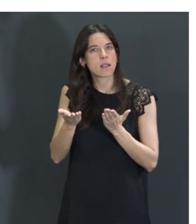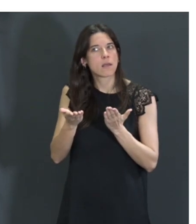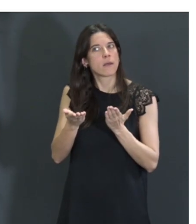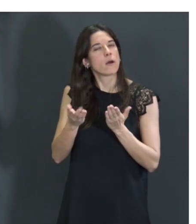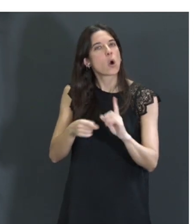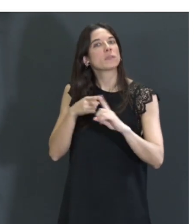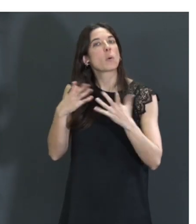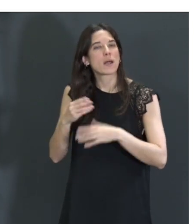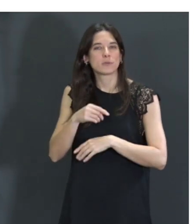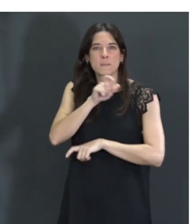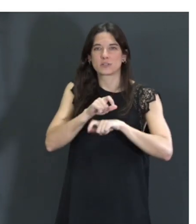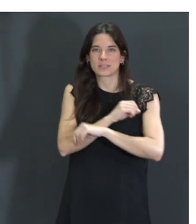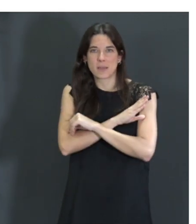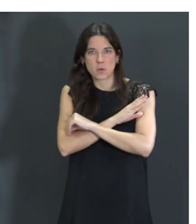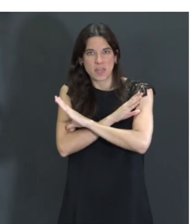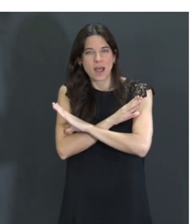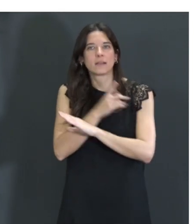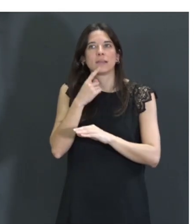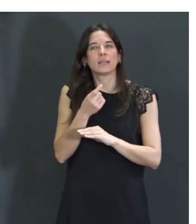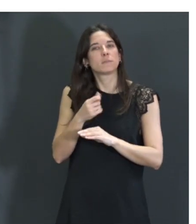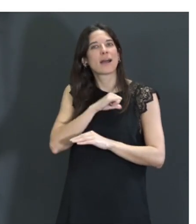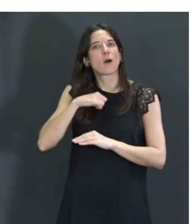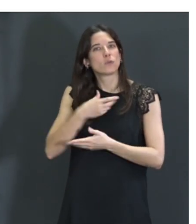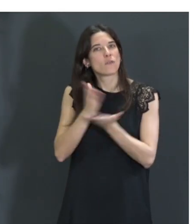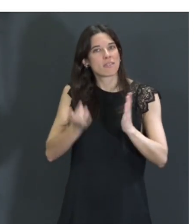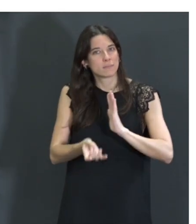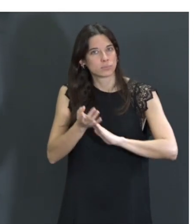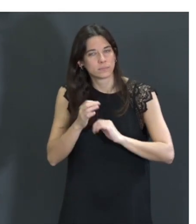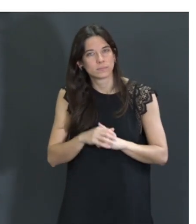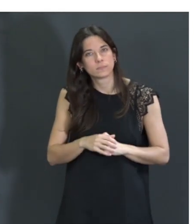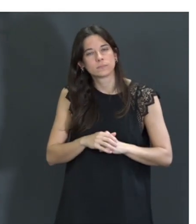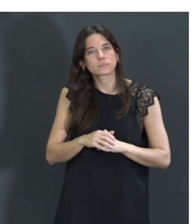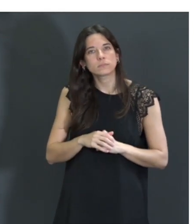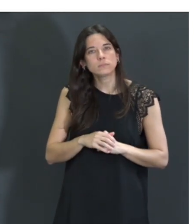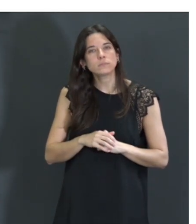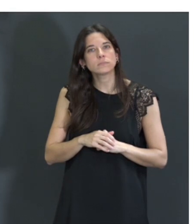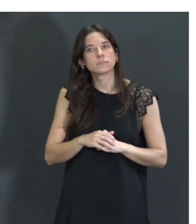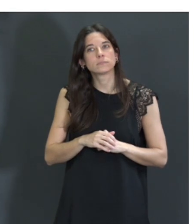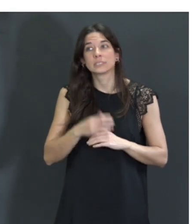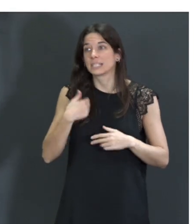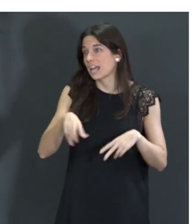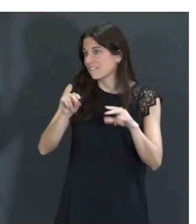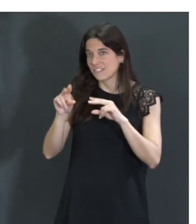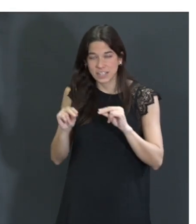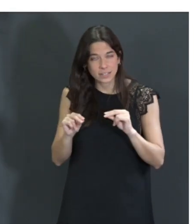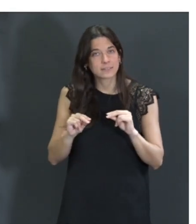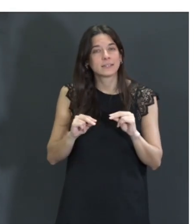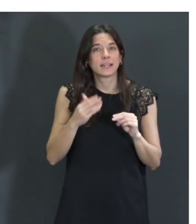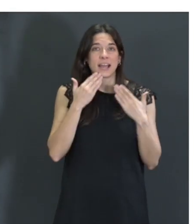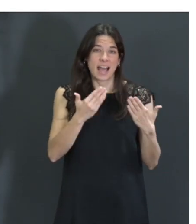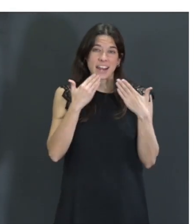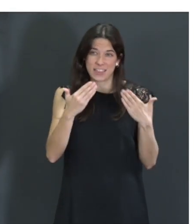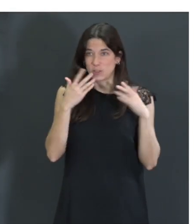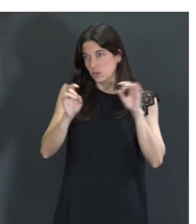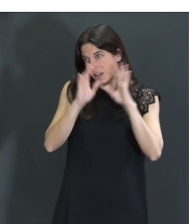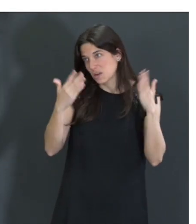empoderar a las personas y generar autoconfianza. Vamos a acabar agradeciendo, por supuesto,